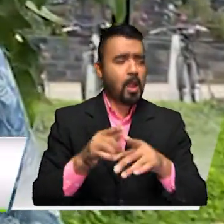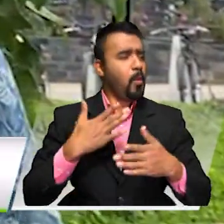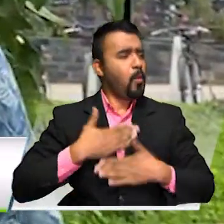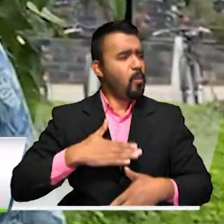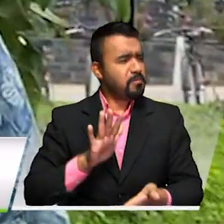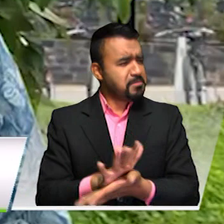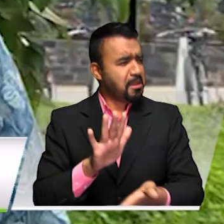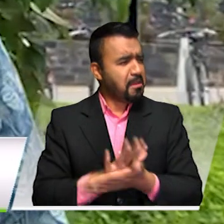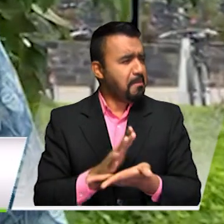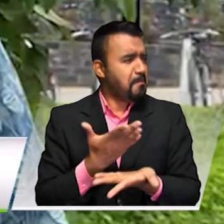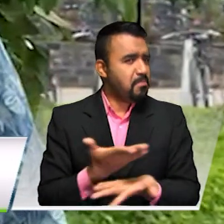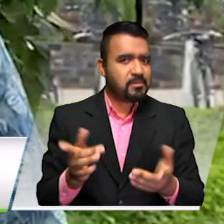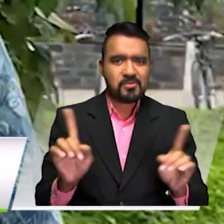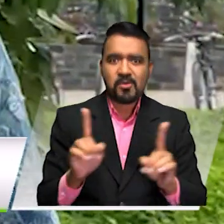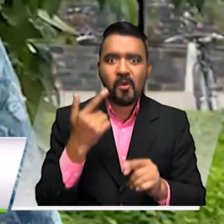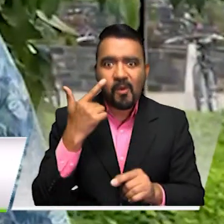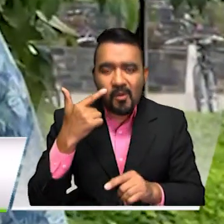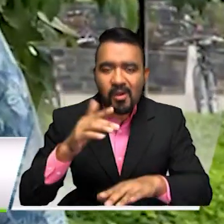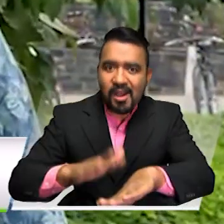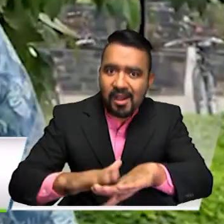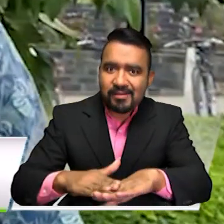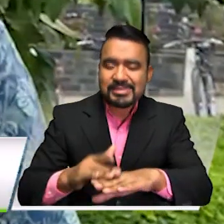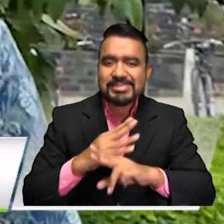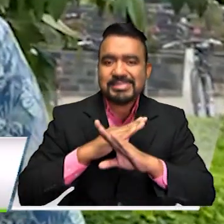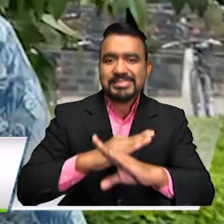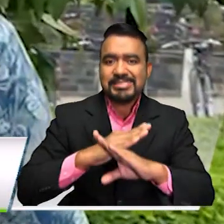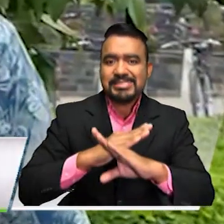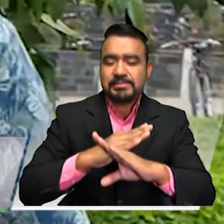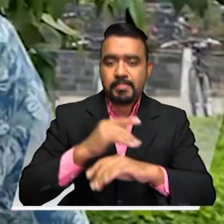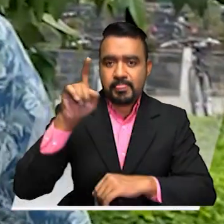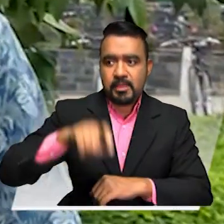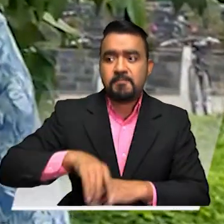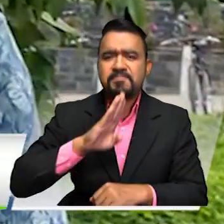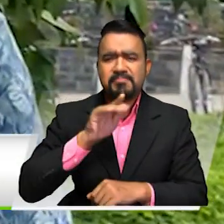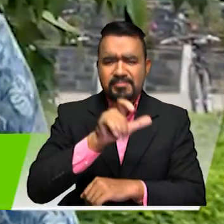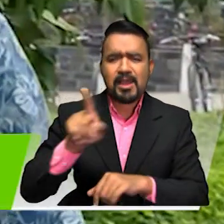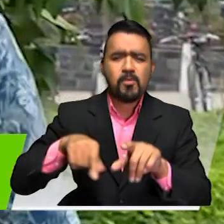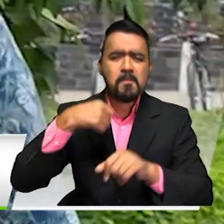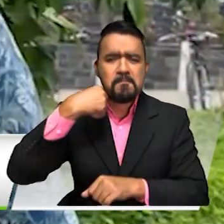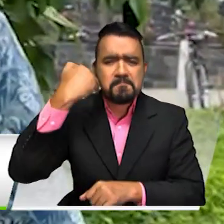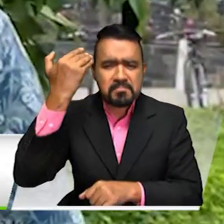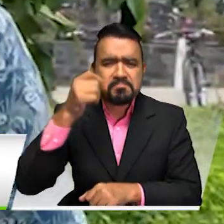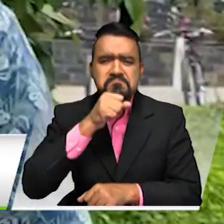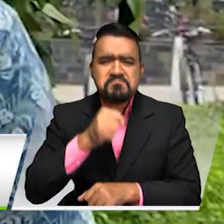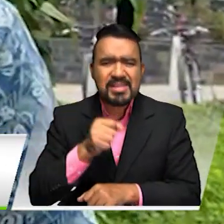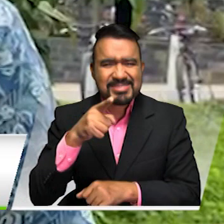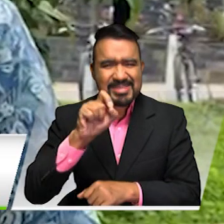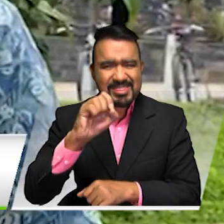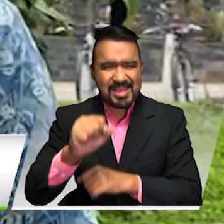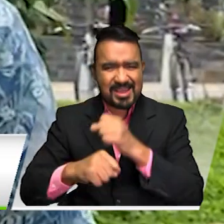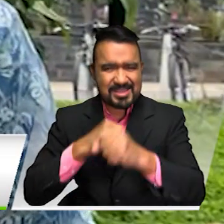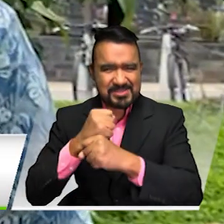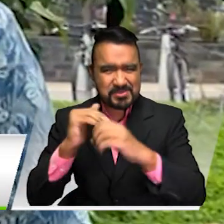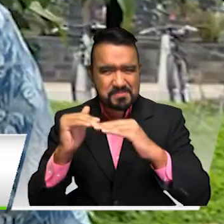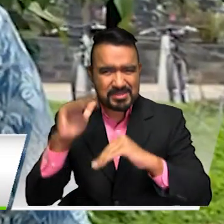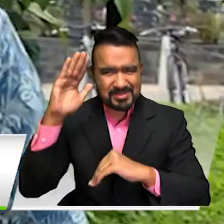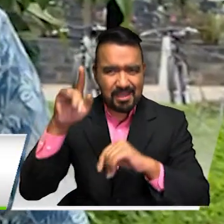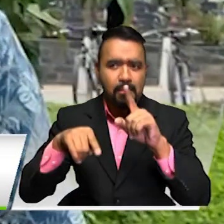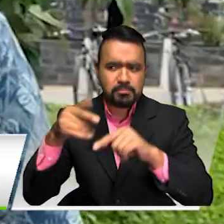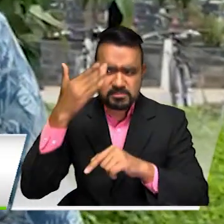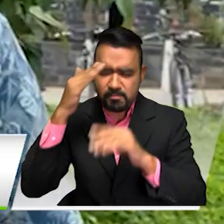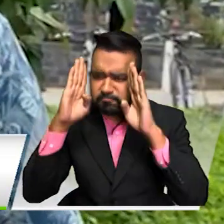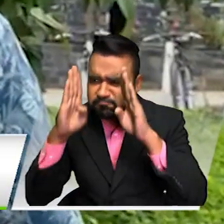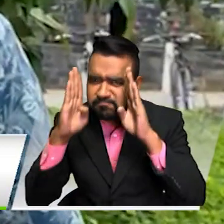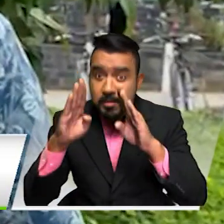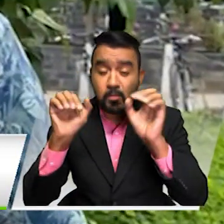2.200 personas y de personal de la salud mayores de 60 años. Continuamos con este proceso y esperamos entonces que en estos